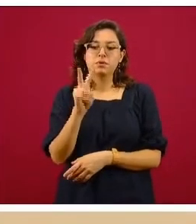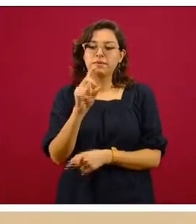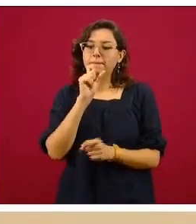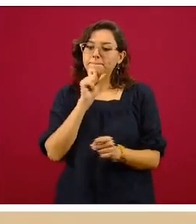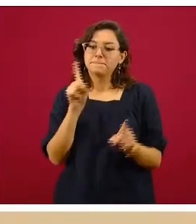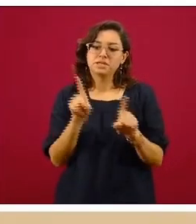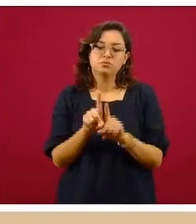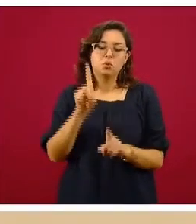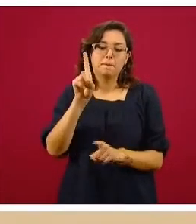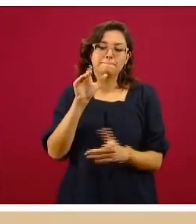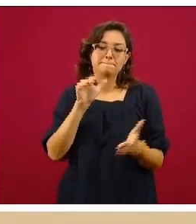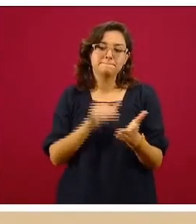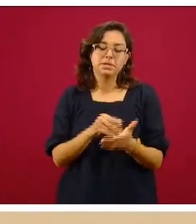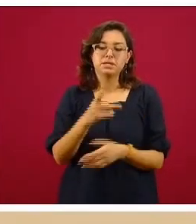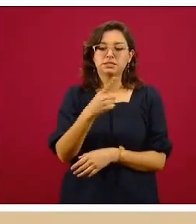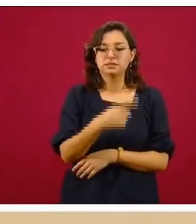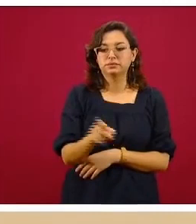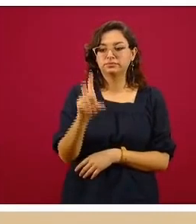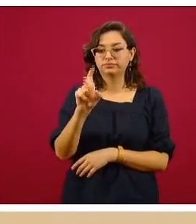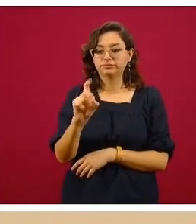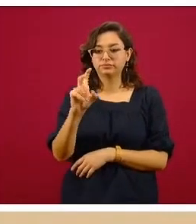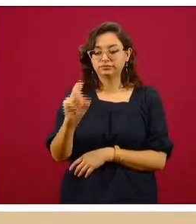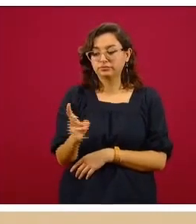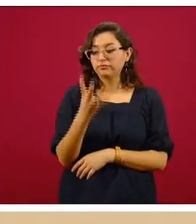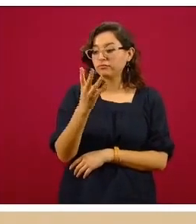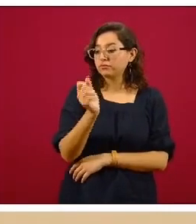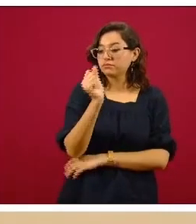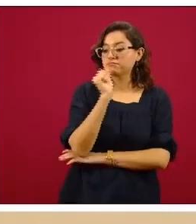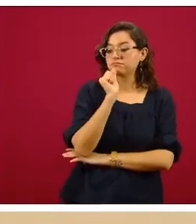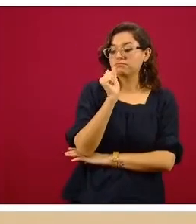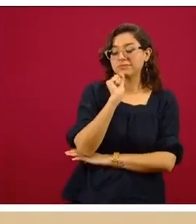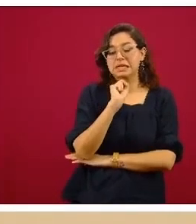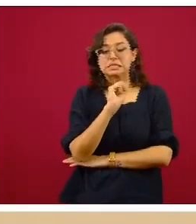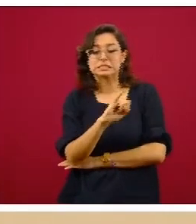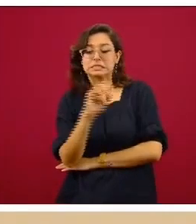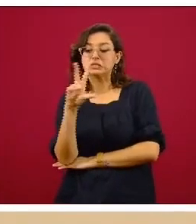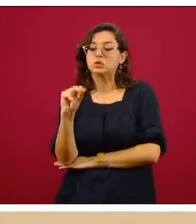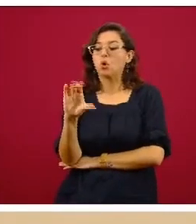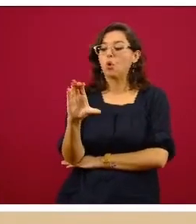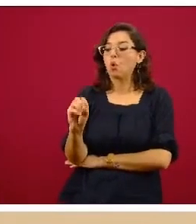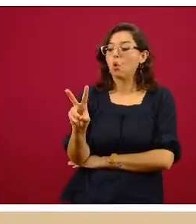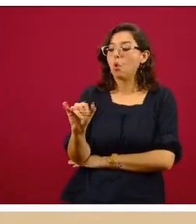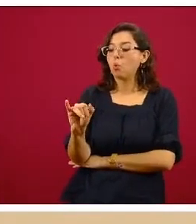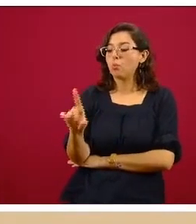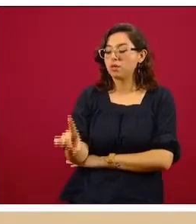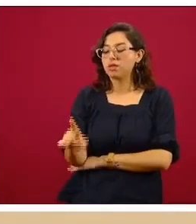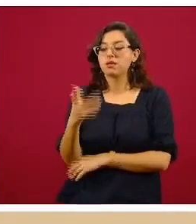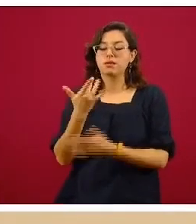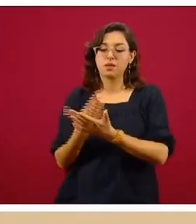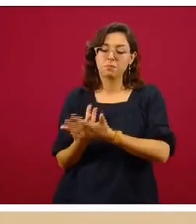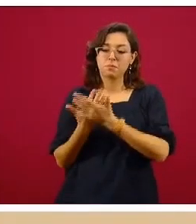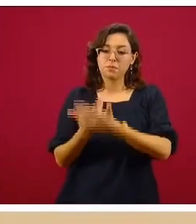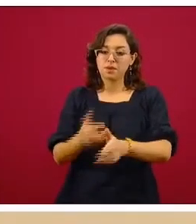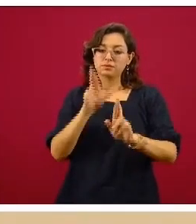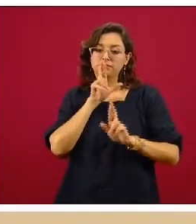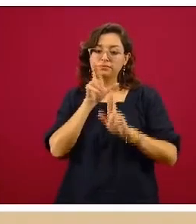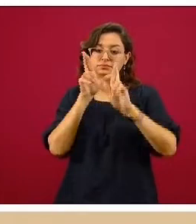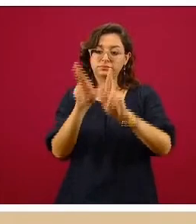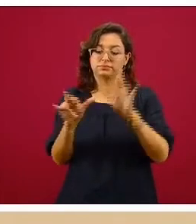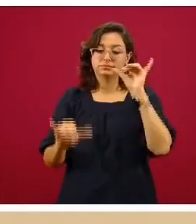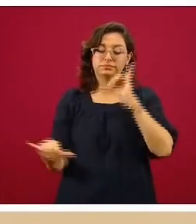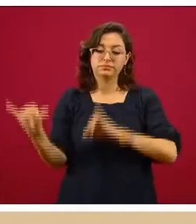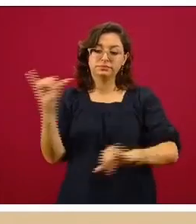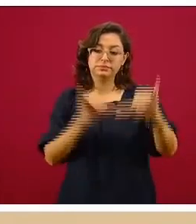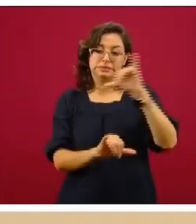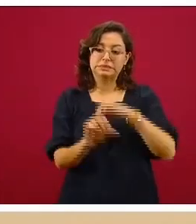las 1.134 defunciones que todavía están esperando un resultado de laboratorio para ver si se confirman o